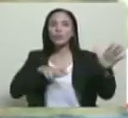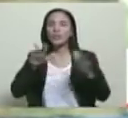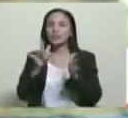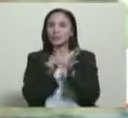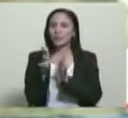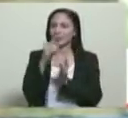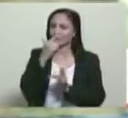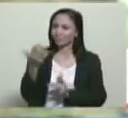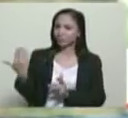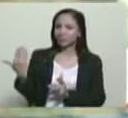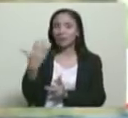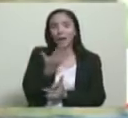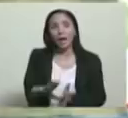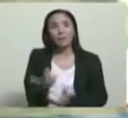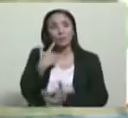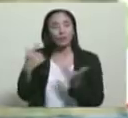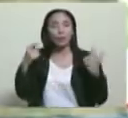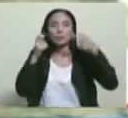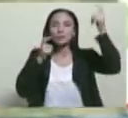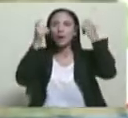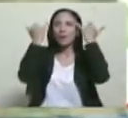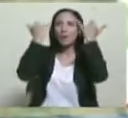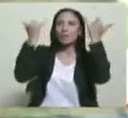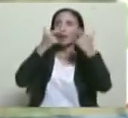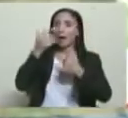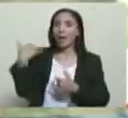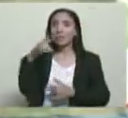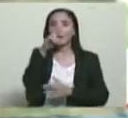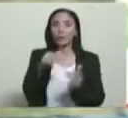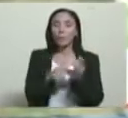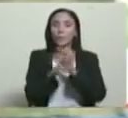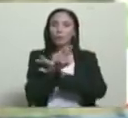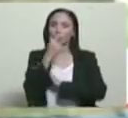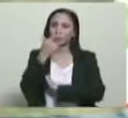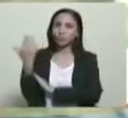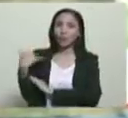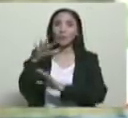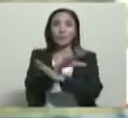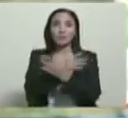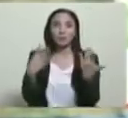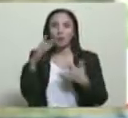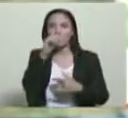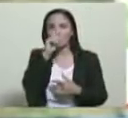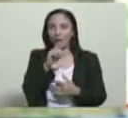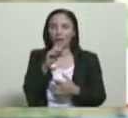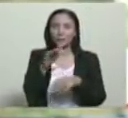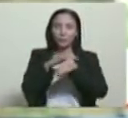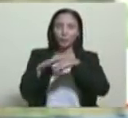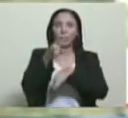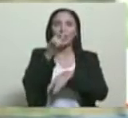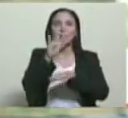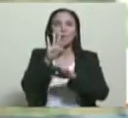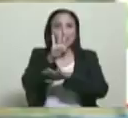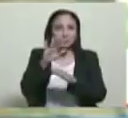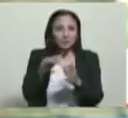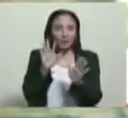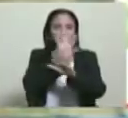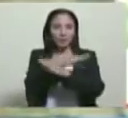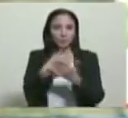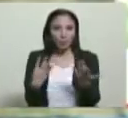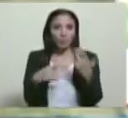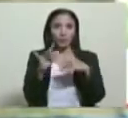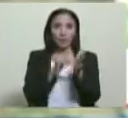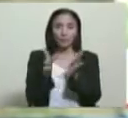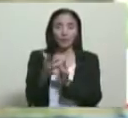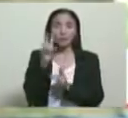cuando el pueblo rescataba al comandante Chávez en el 2002, pero también el 19 de abril de 1810, primer grito de la